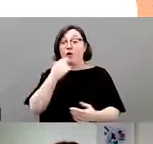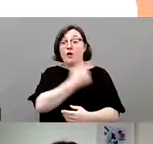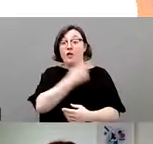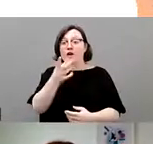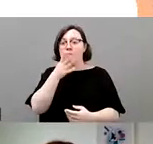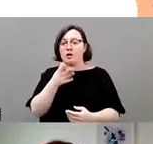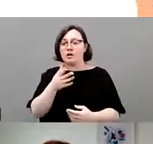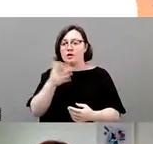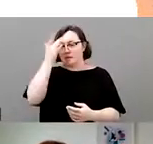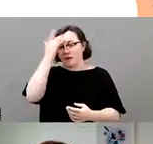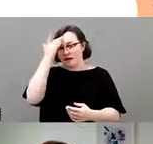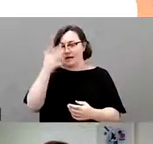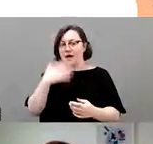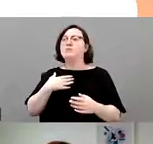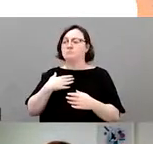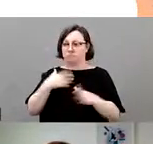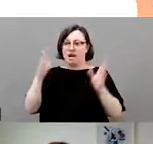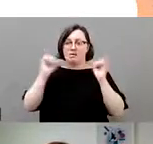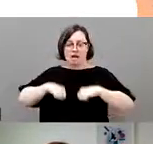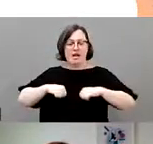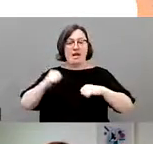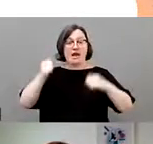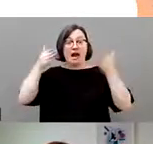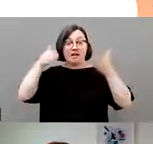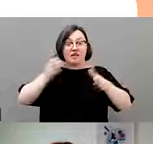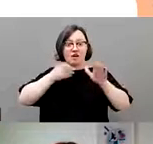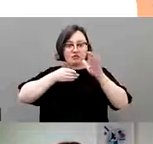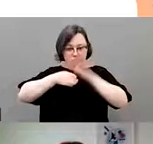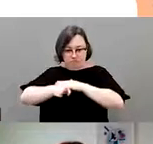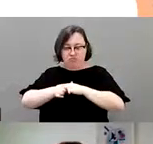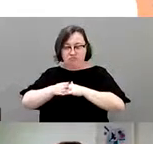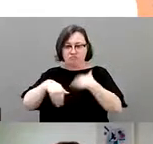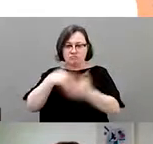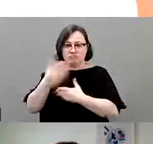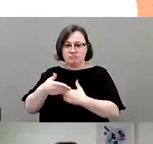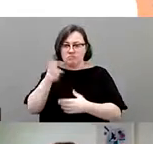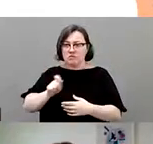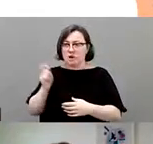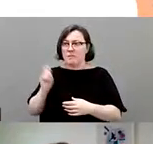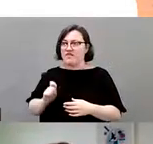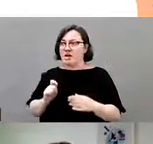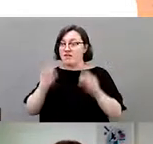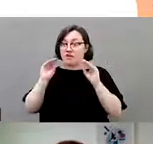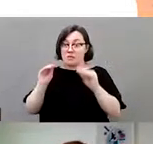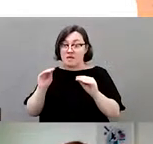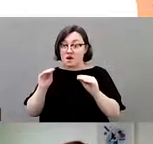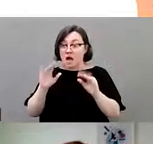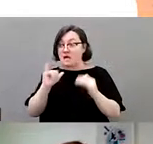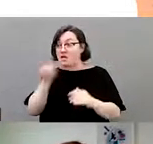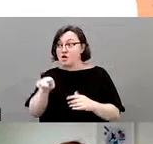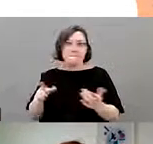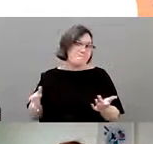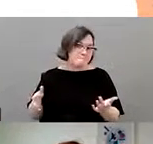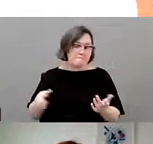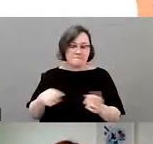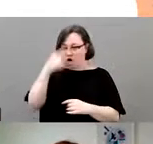si Anne no tuvo el acceso a atención temprana, entiendo que no tendrían profesionales formados para ello. Digo, no lo sé.